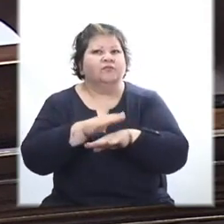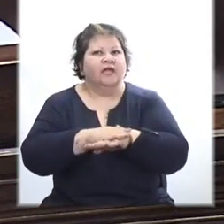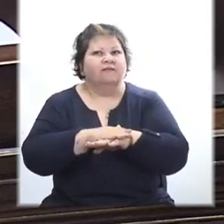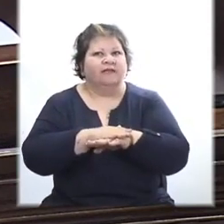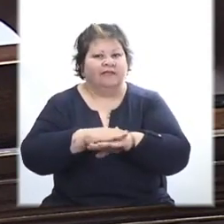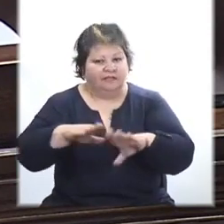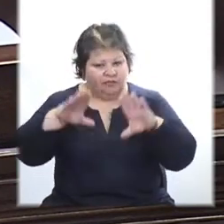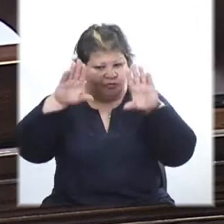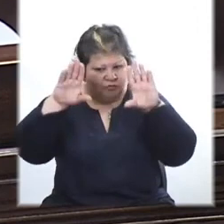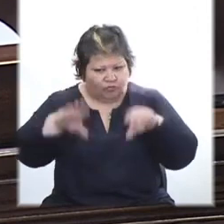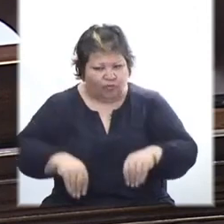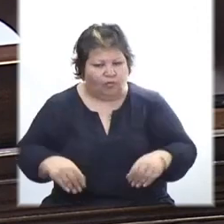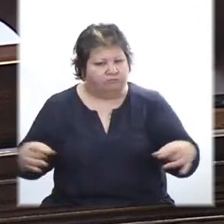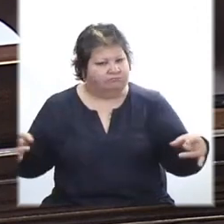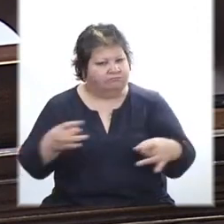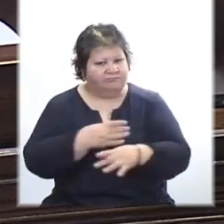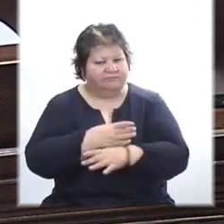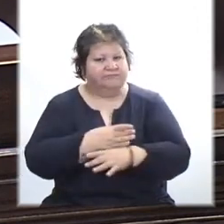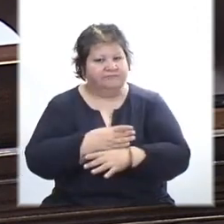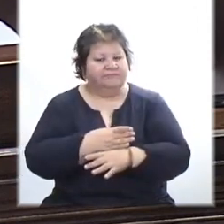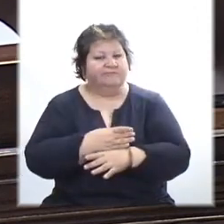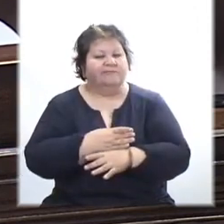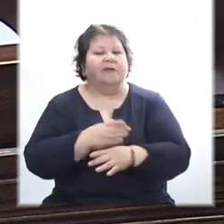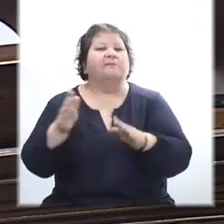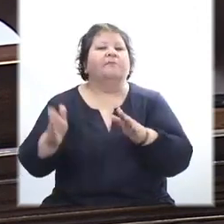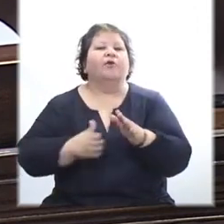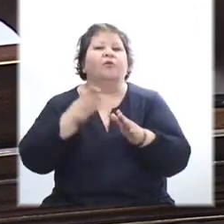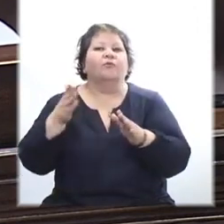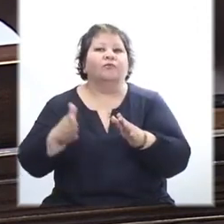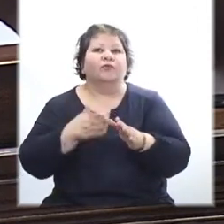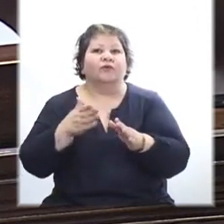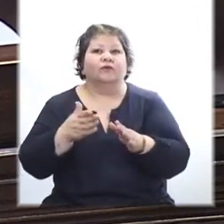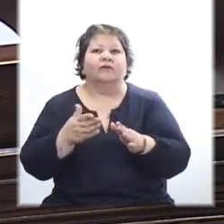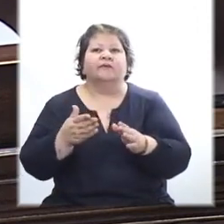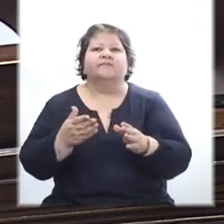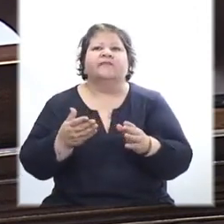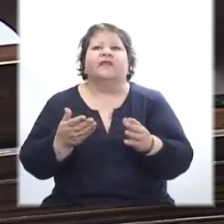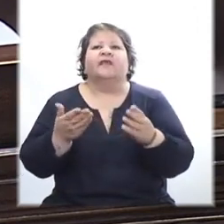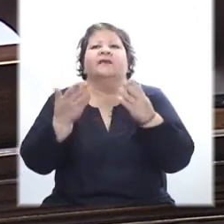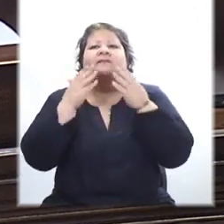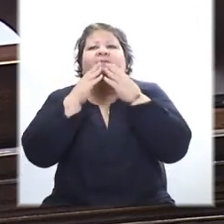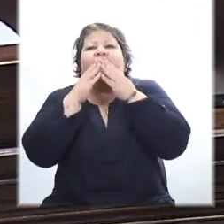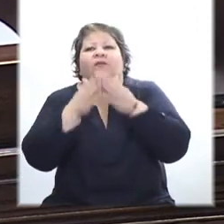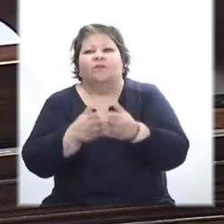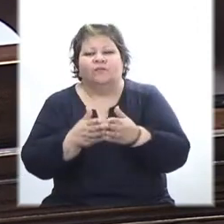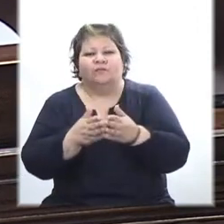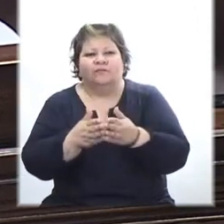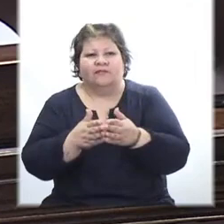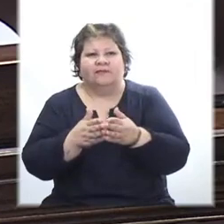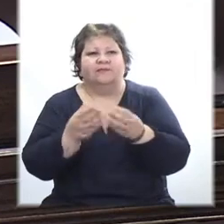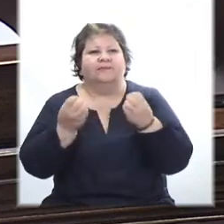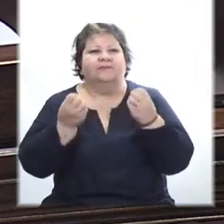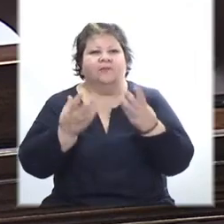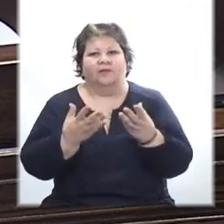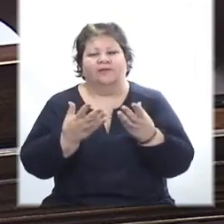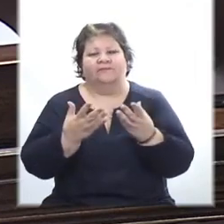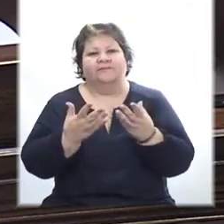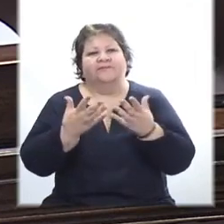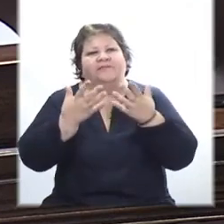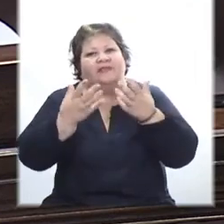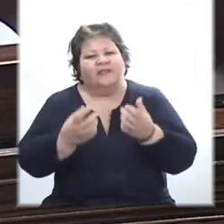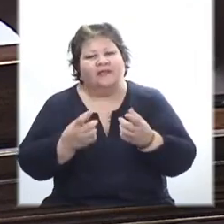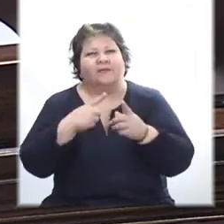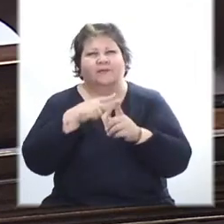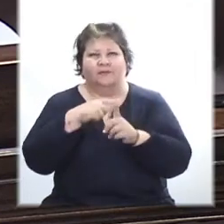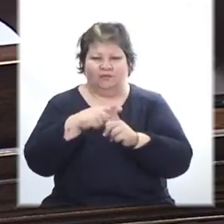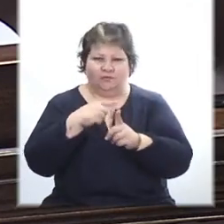condiciones son los propios productores. Nos hacemos esas preguntas porque en el sentido de tener una actitud positiva y de